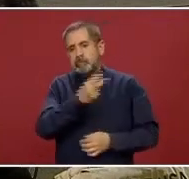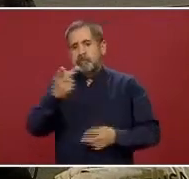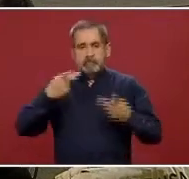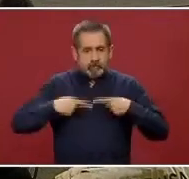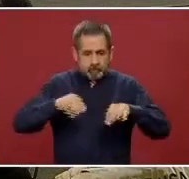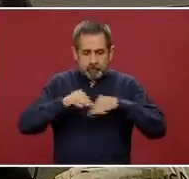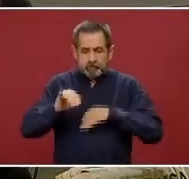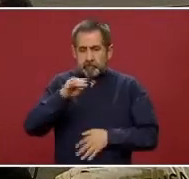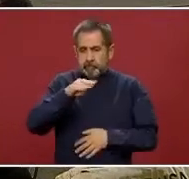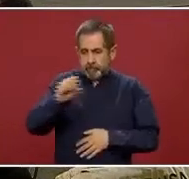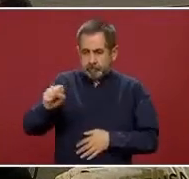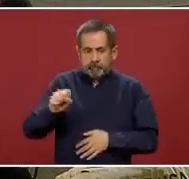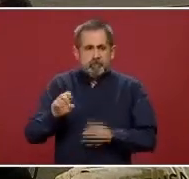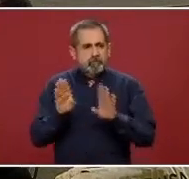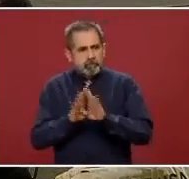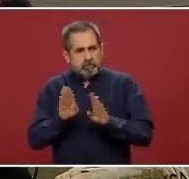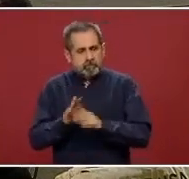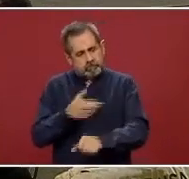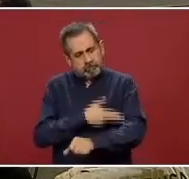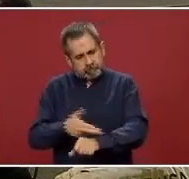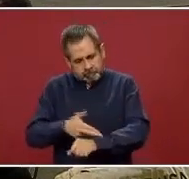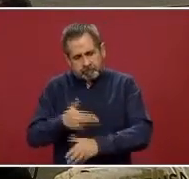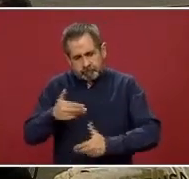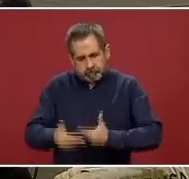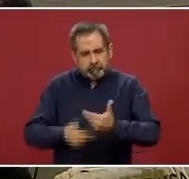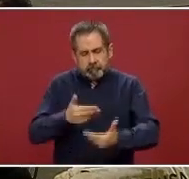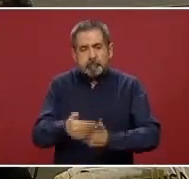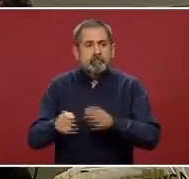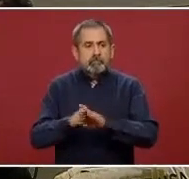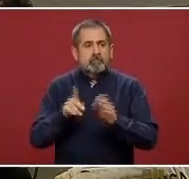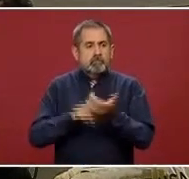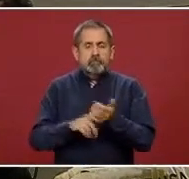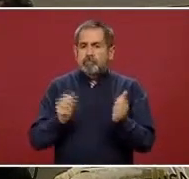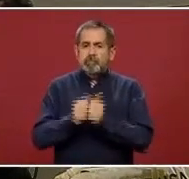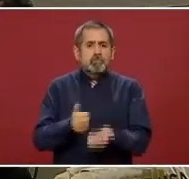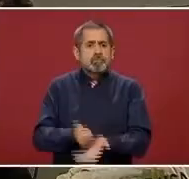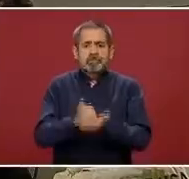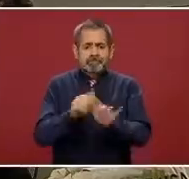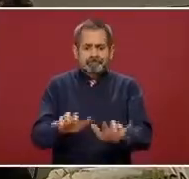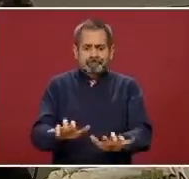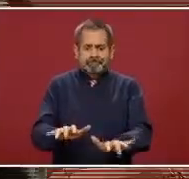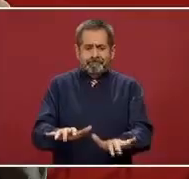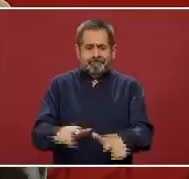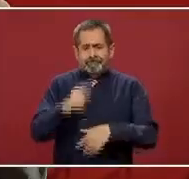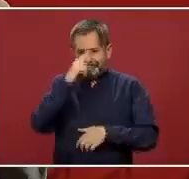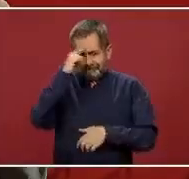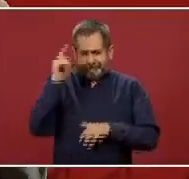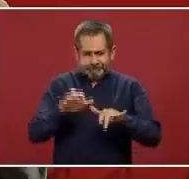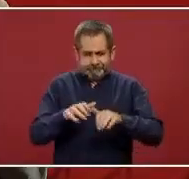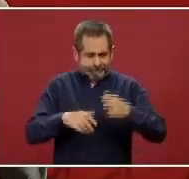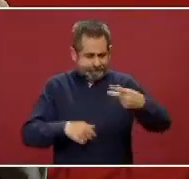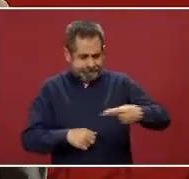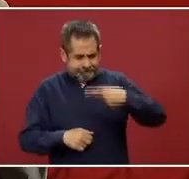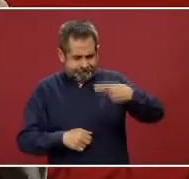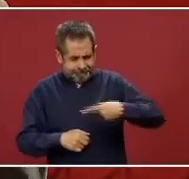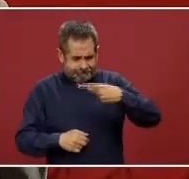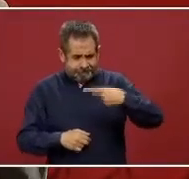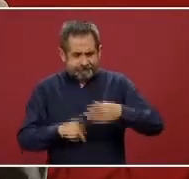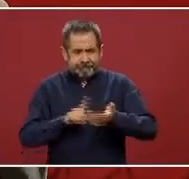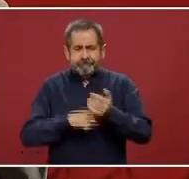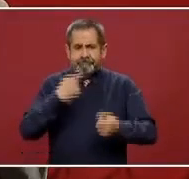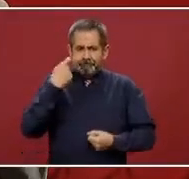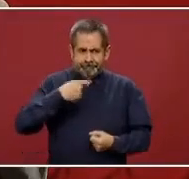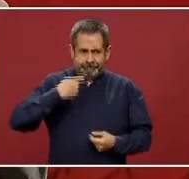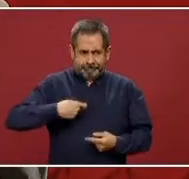IMSS. ¿Cómo es el proceso? Es un proceso electrónico, se hace un cuestionario de tamizaje,